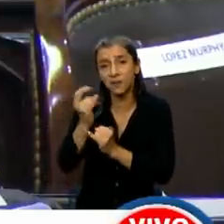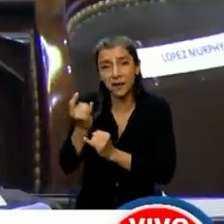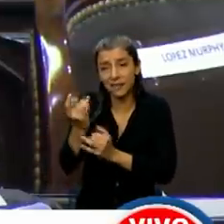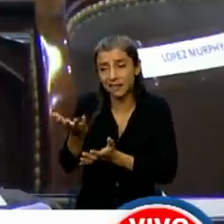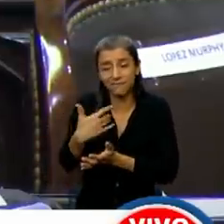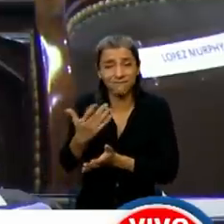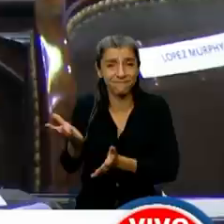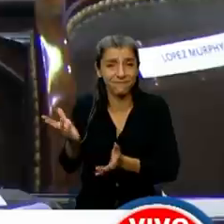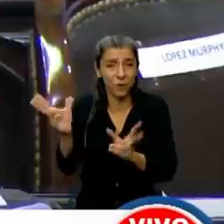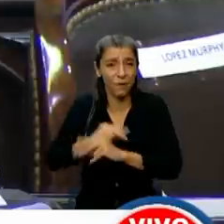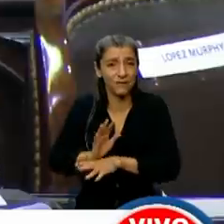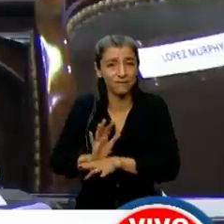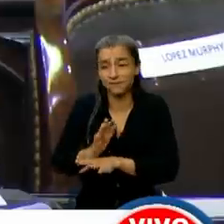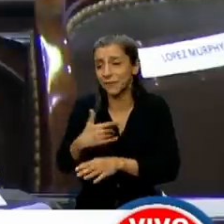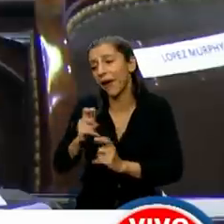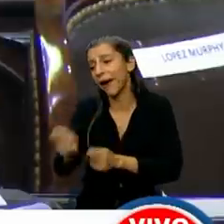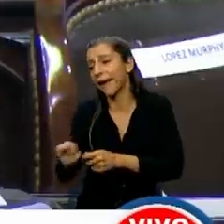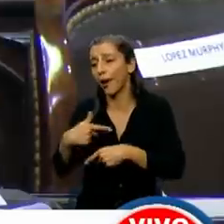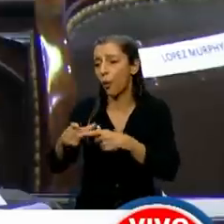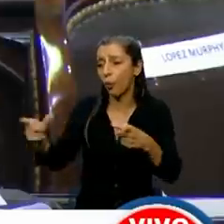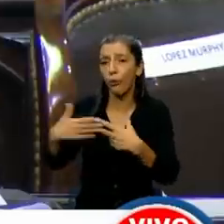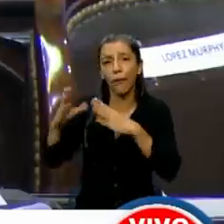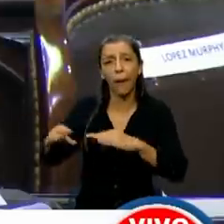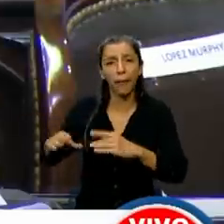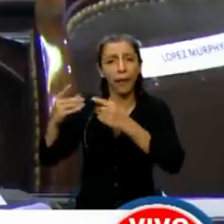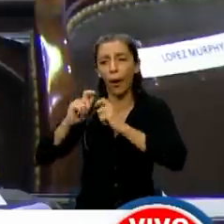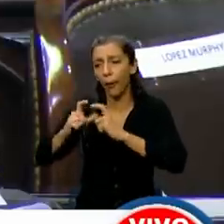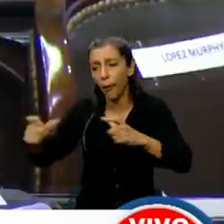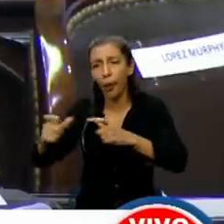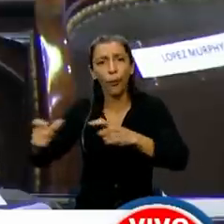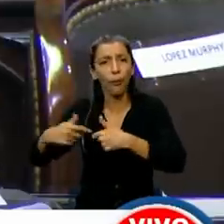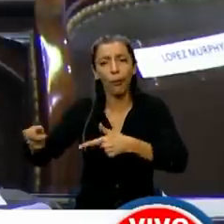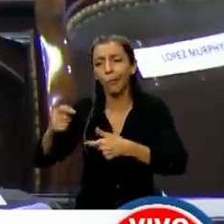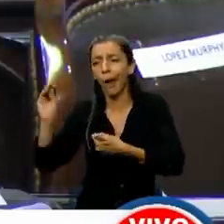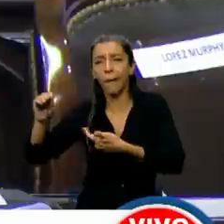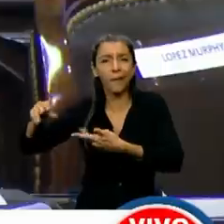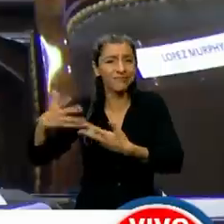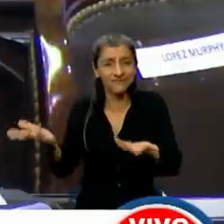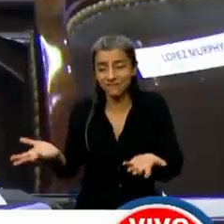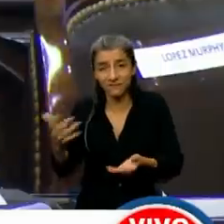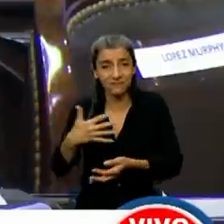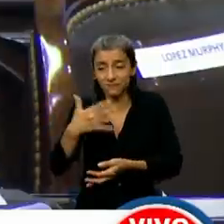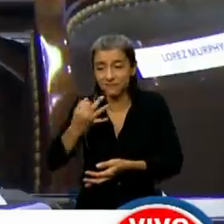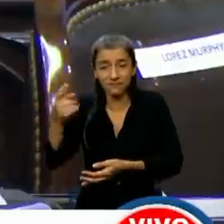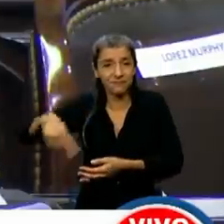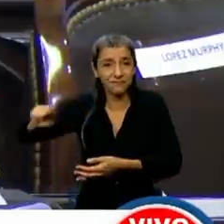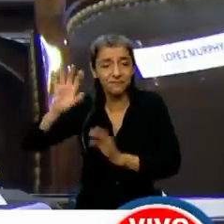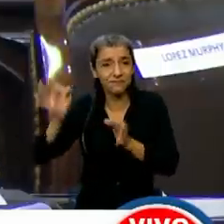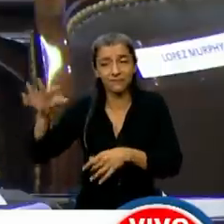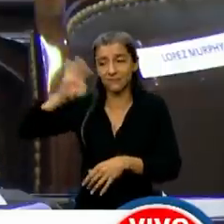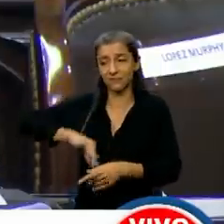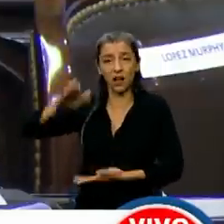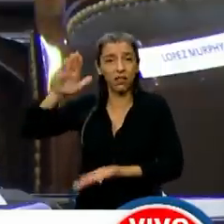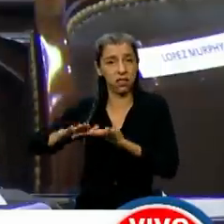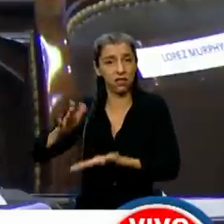regalando bonos de navidad los jubilados saben que sus ingresos se devaluaron junto con el